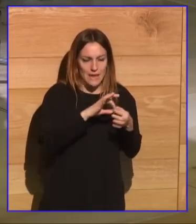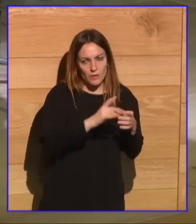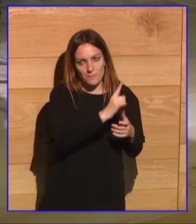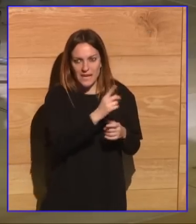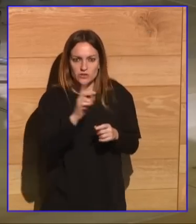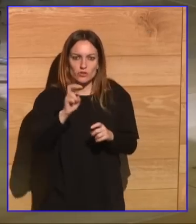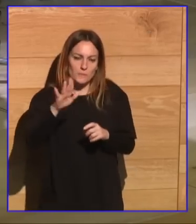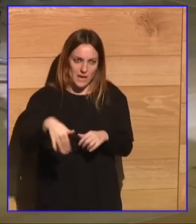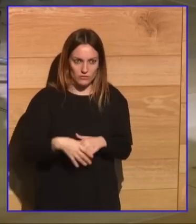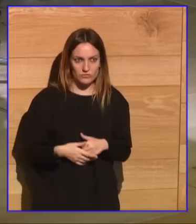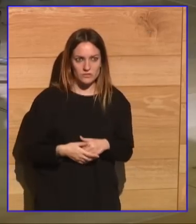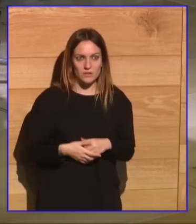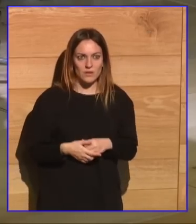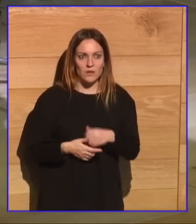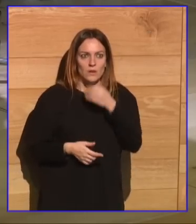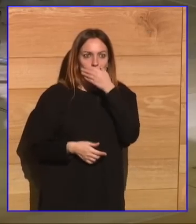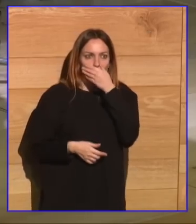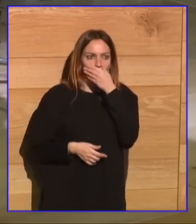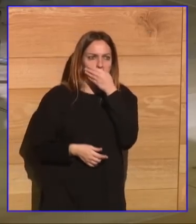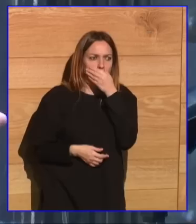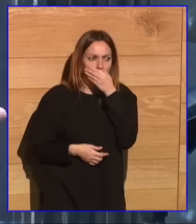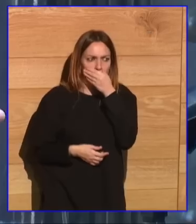otros. Hay algo... categorías, sí, pero... Hay algo...